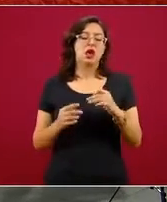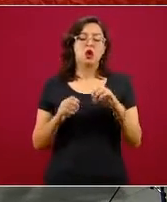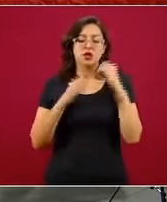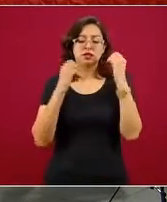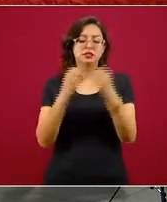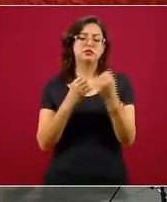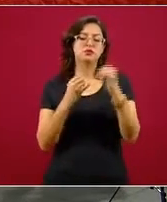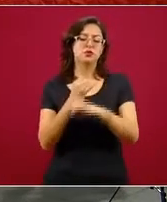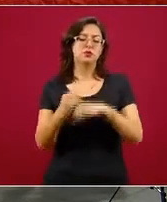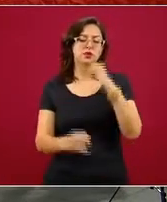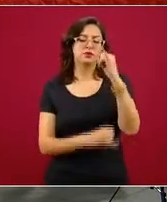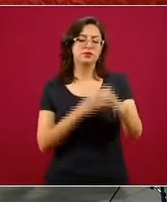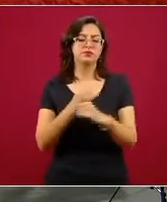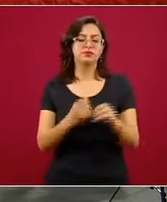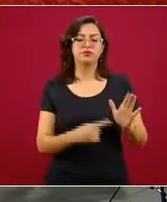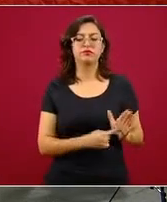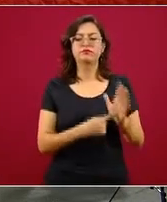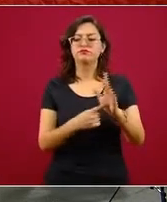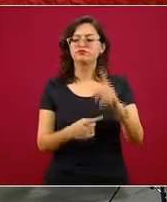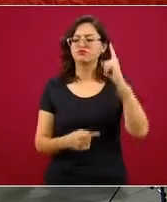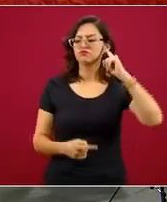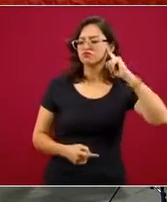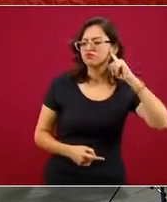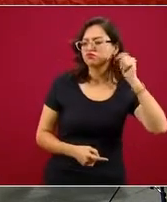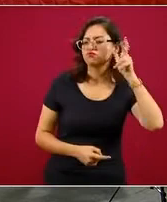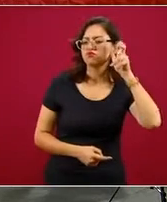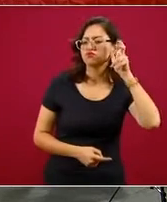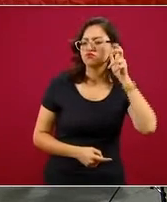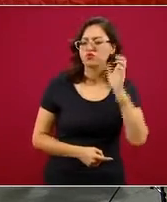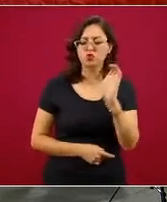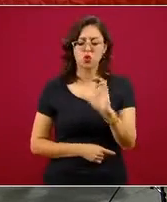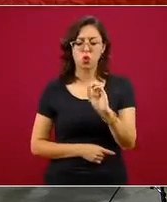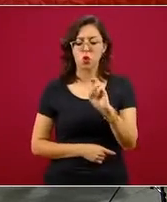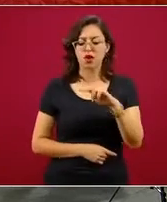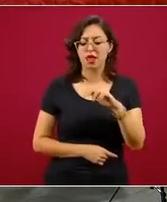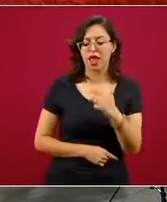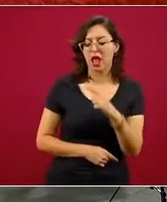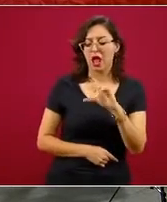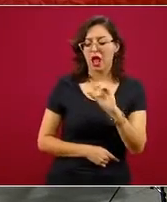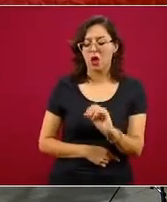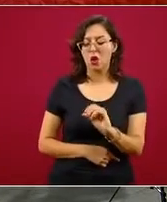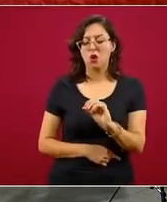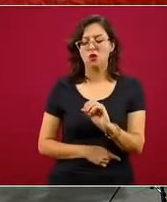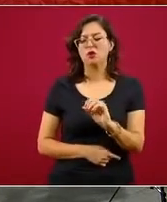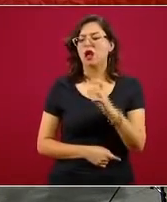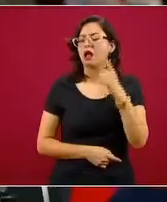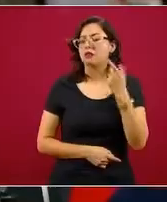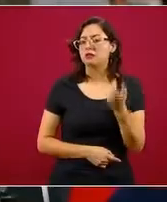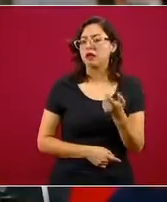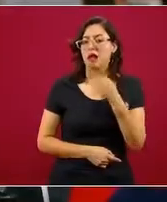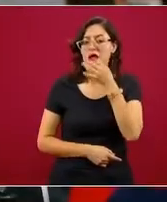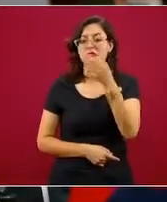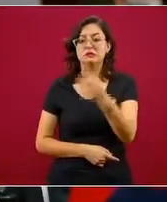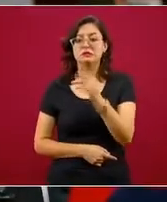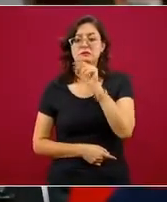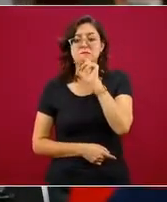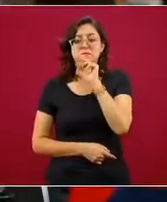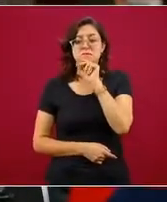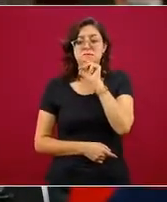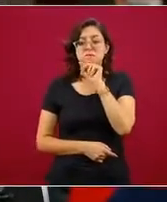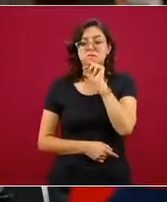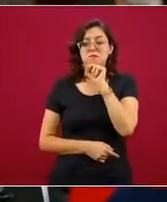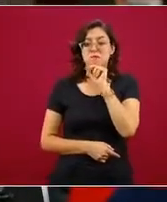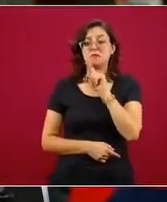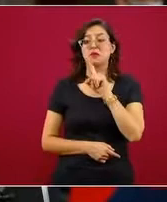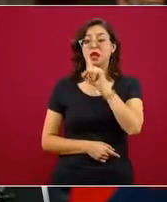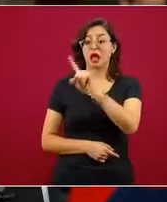un supuesto audio donde usted en una reunión en la CONAGO marca la preocupación que existe precisamente ante ellos,